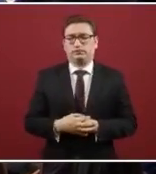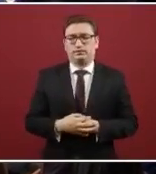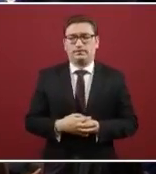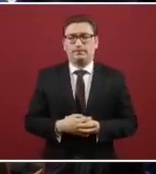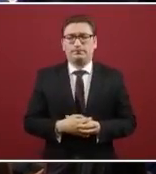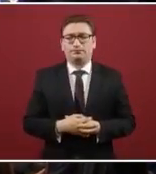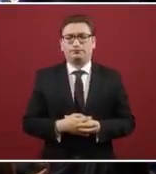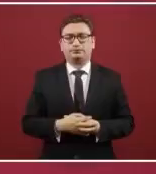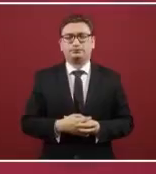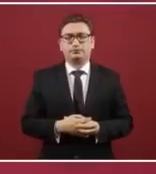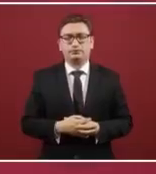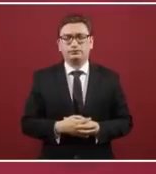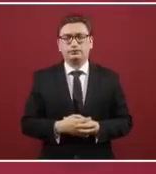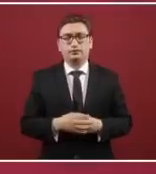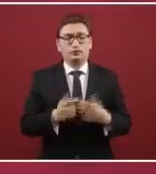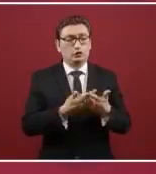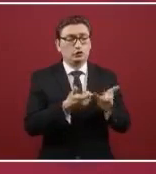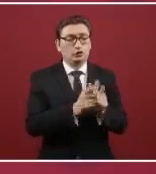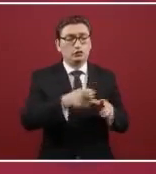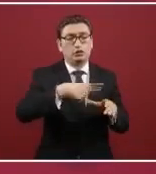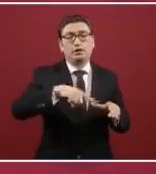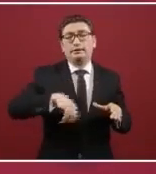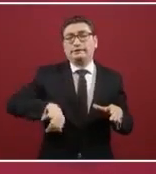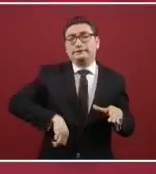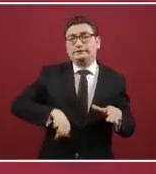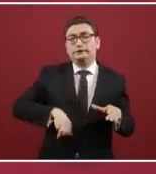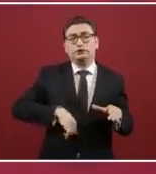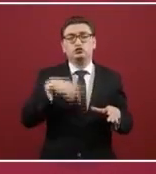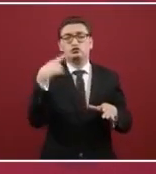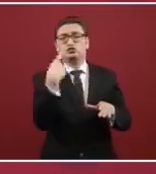no se aceptan grupos de intereses creados.